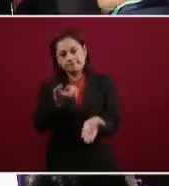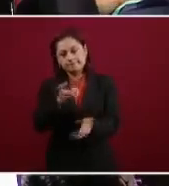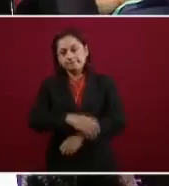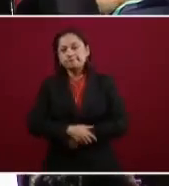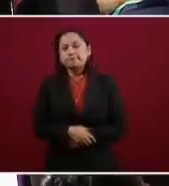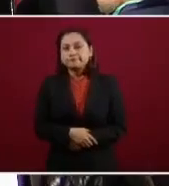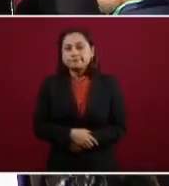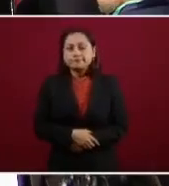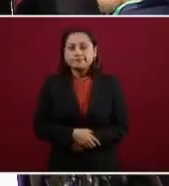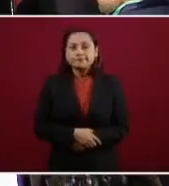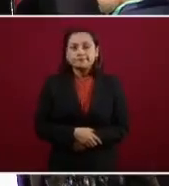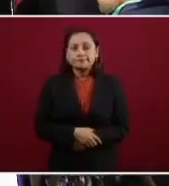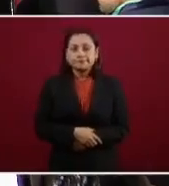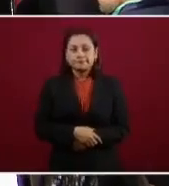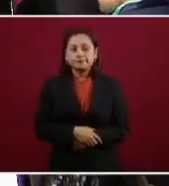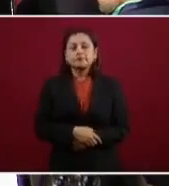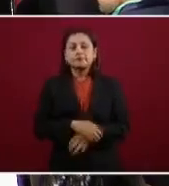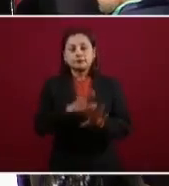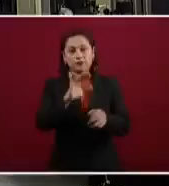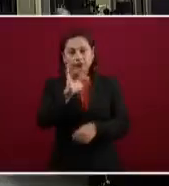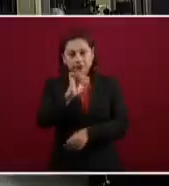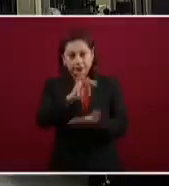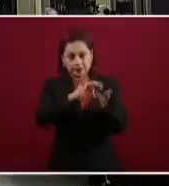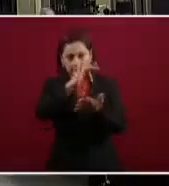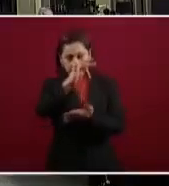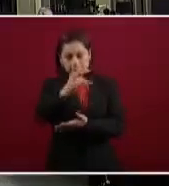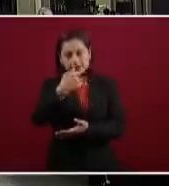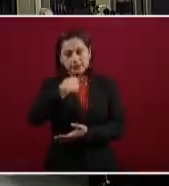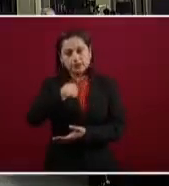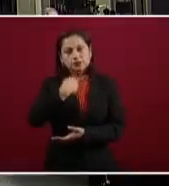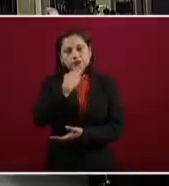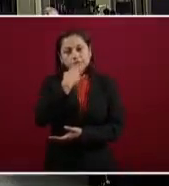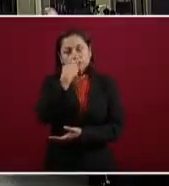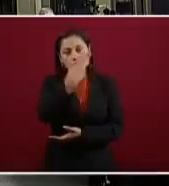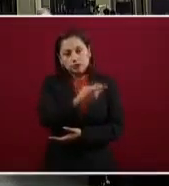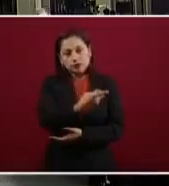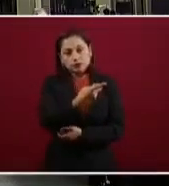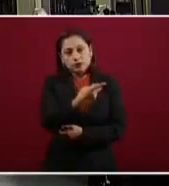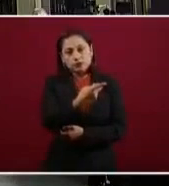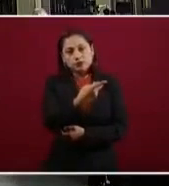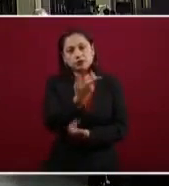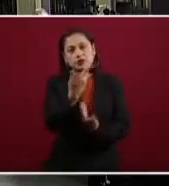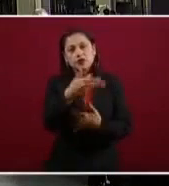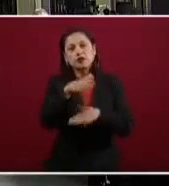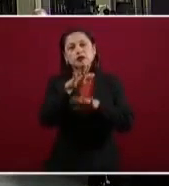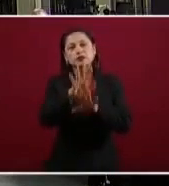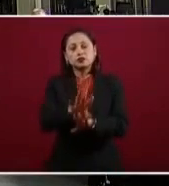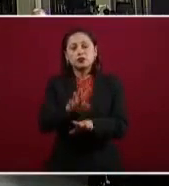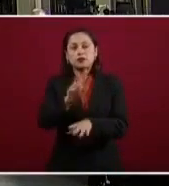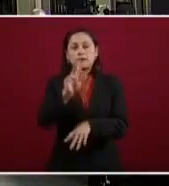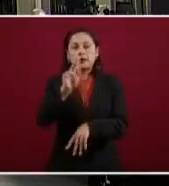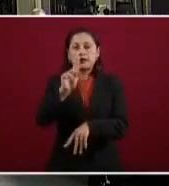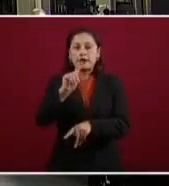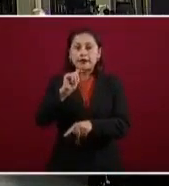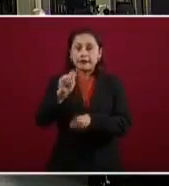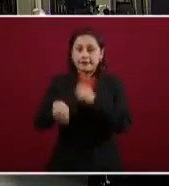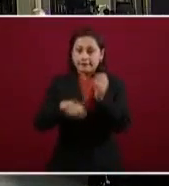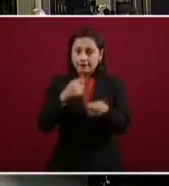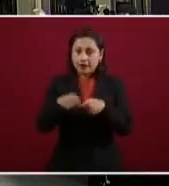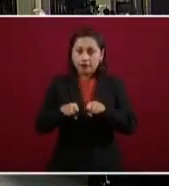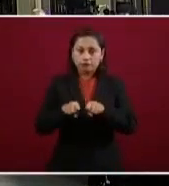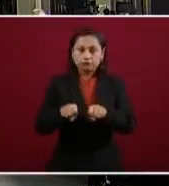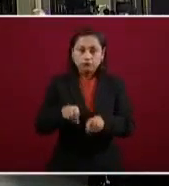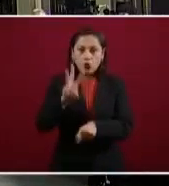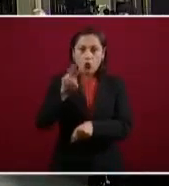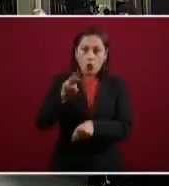sí gracias le comentaba esta cuestión de estas acciones de wal mart chedraui estas tiendas